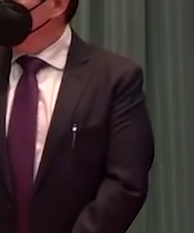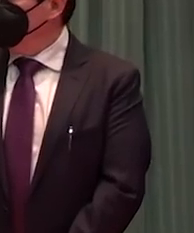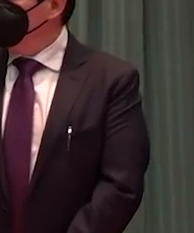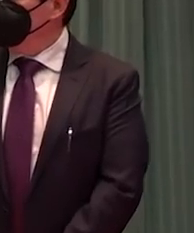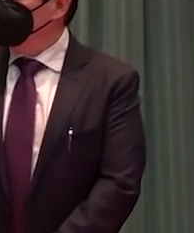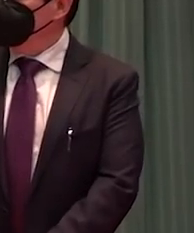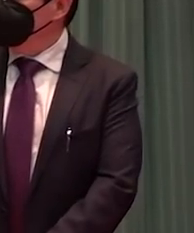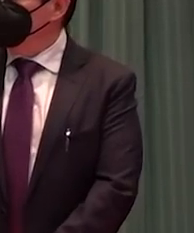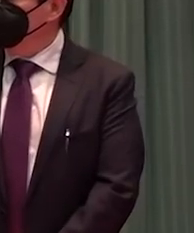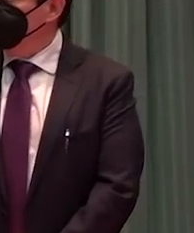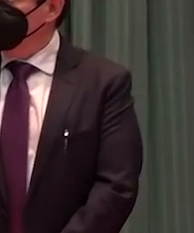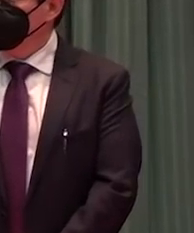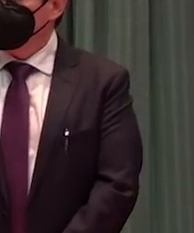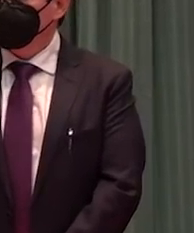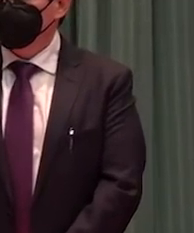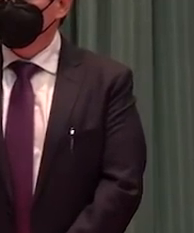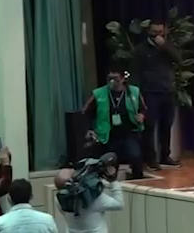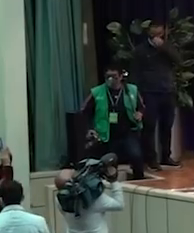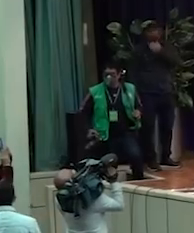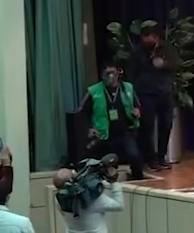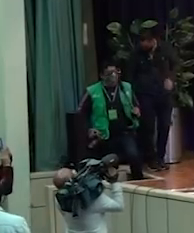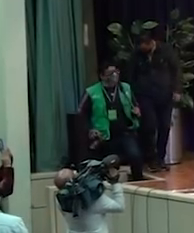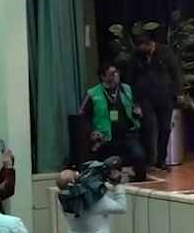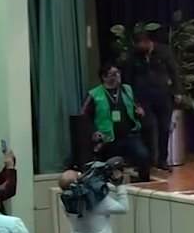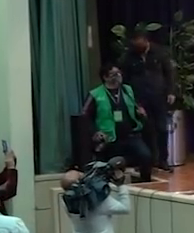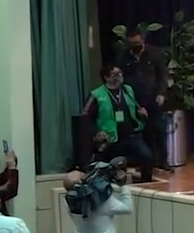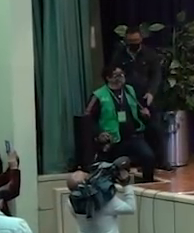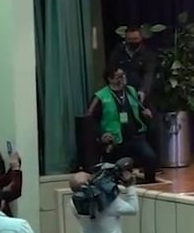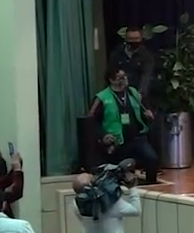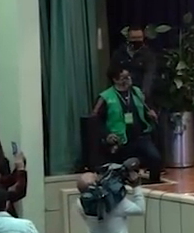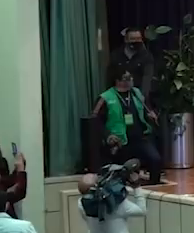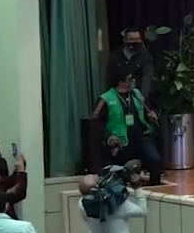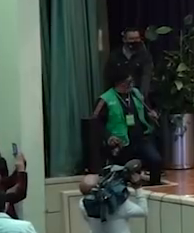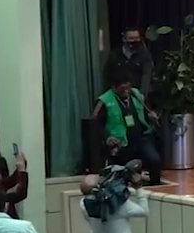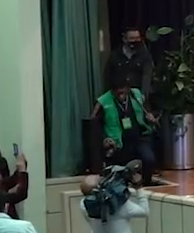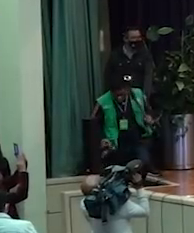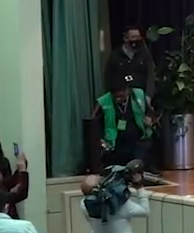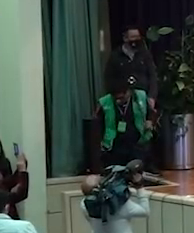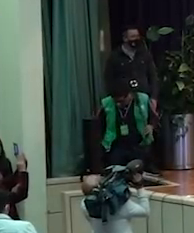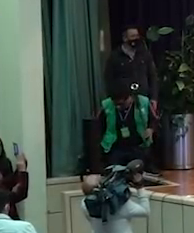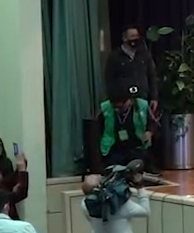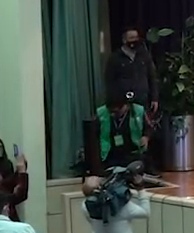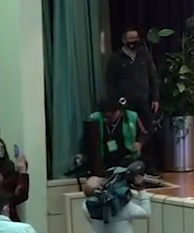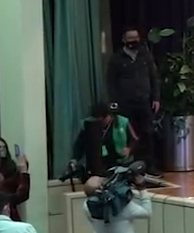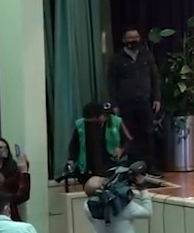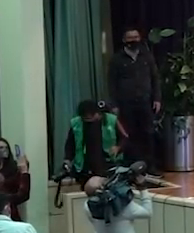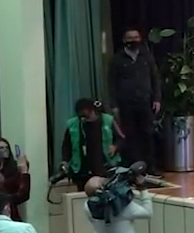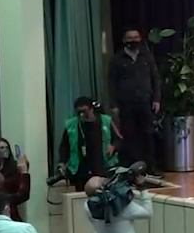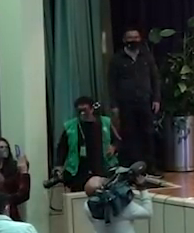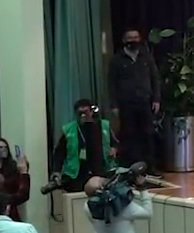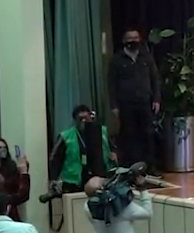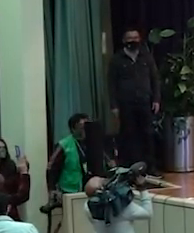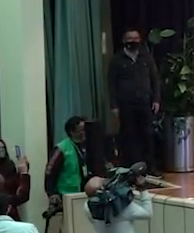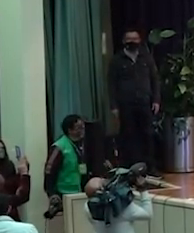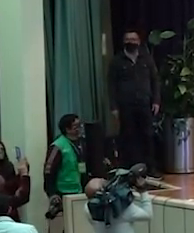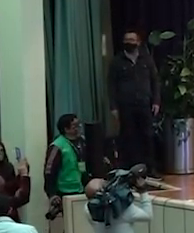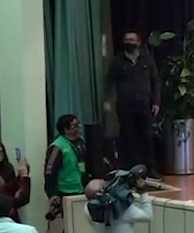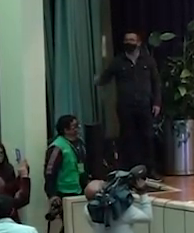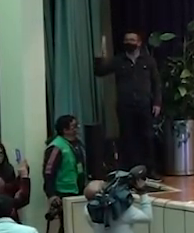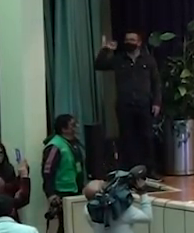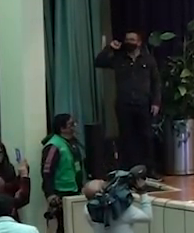Nada más informo que le hago entrega al secretario y al gobierno de la Ciudad de México los